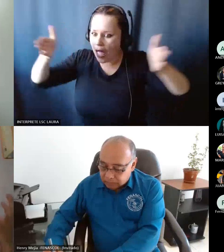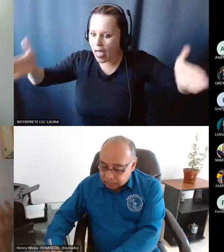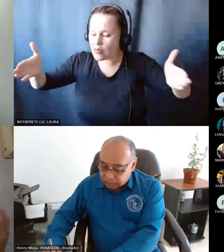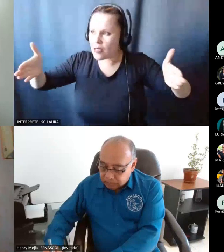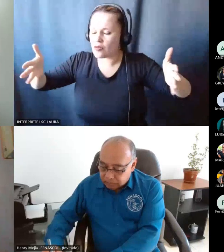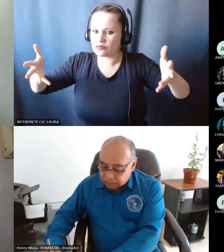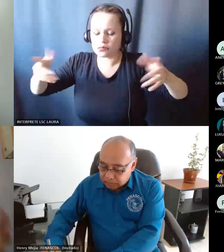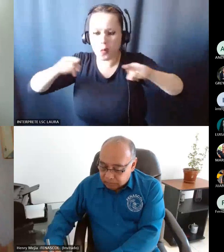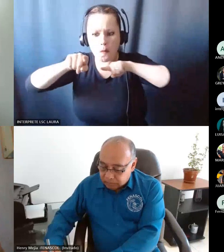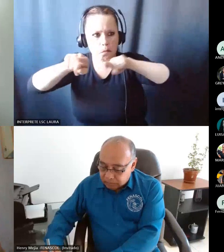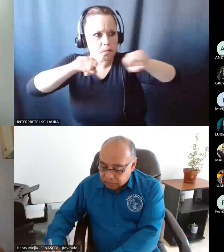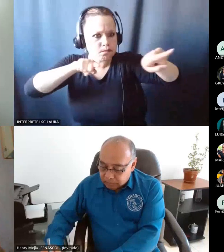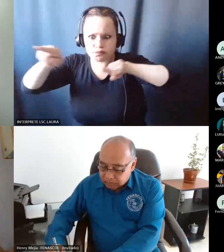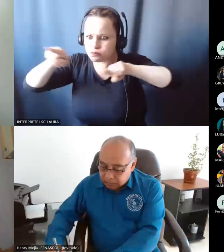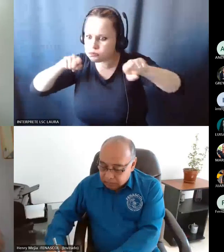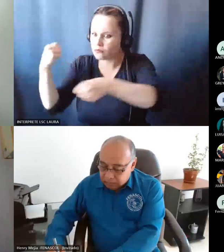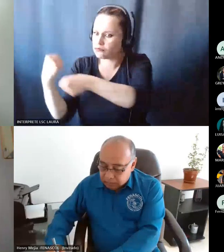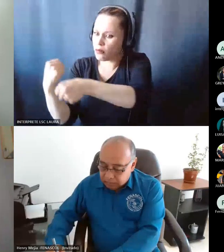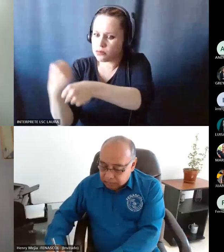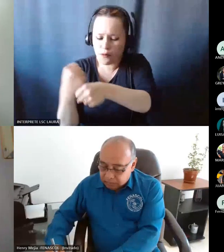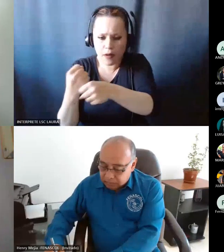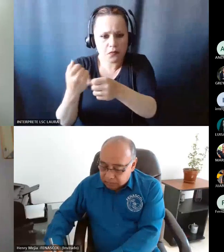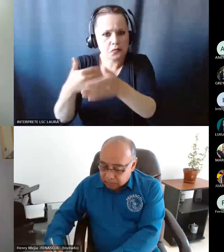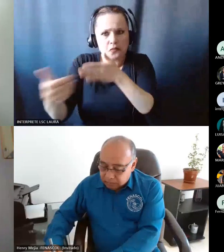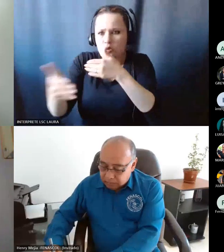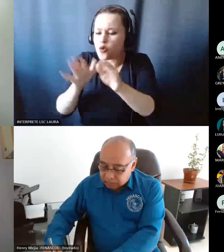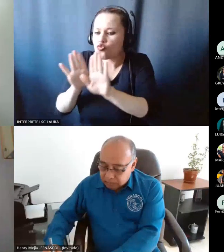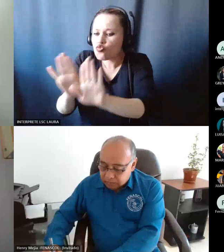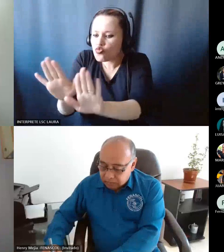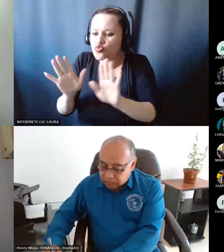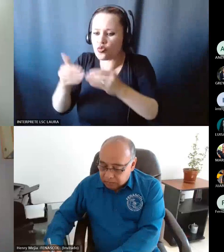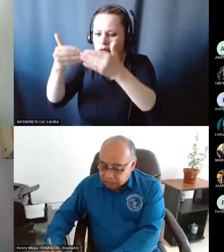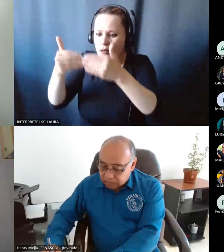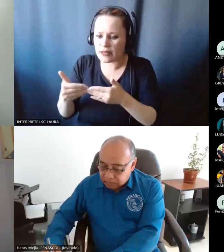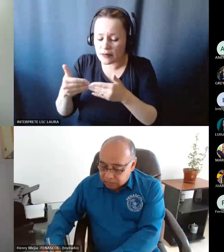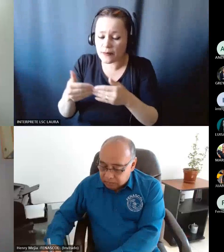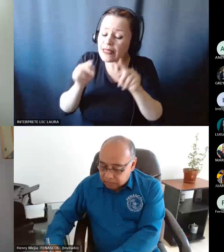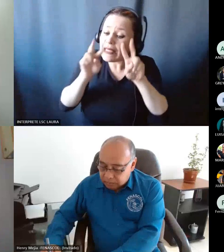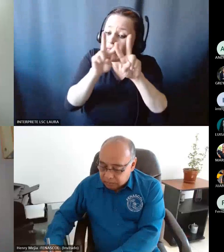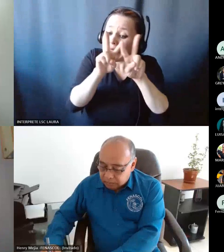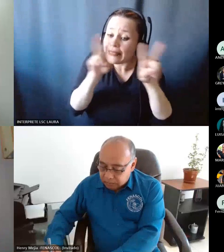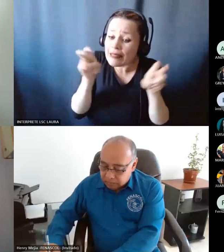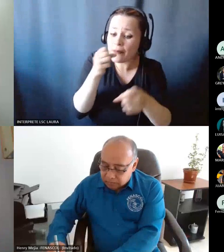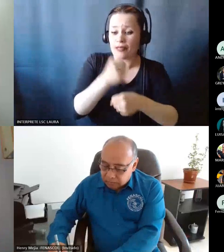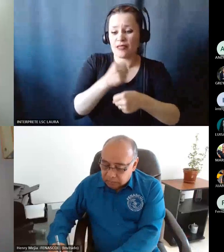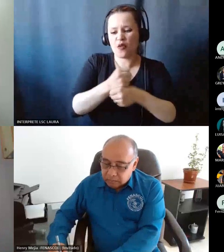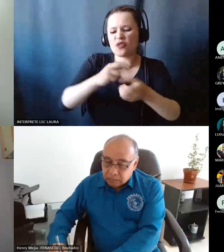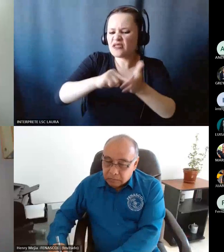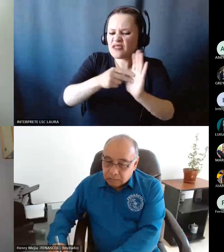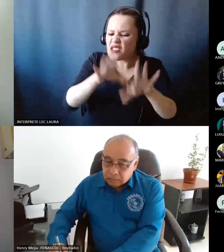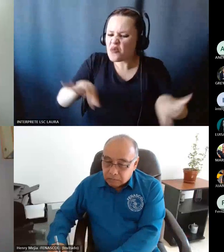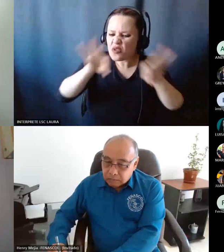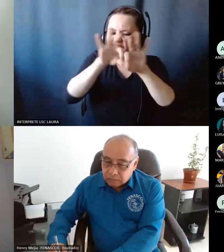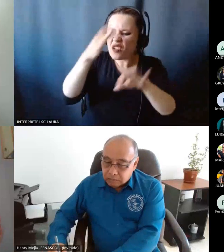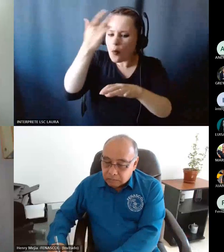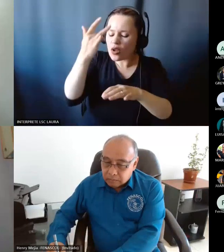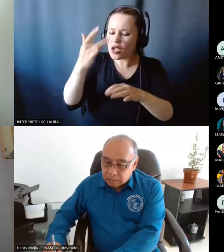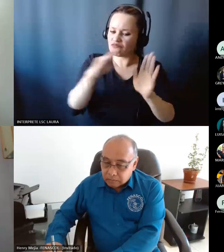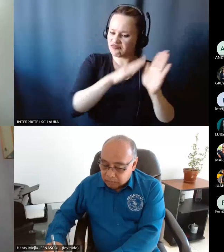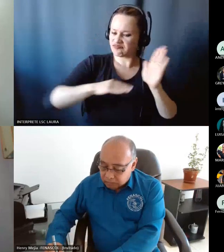en muchas condiciones trabajando y Por qué es tan importante el tema del trabajo porque el trabajo dignifica entonces esto es un